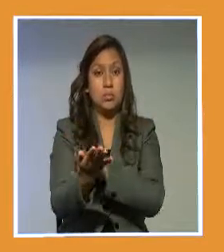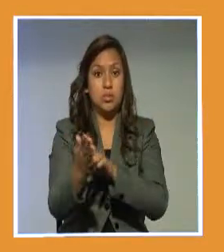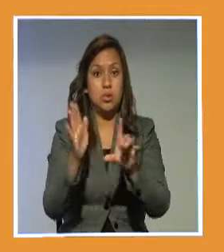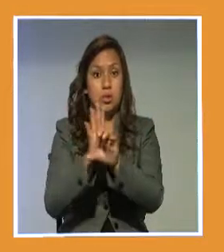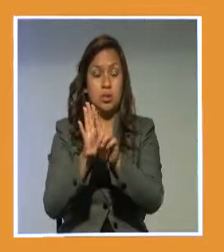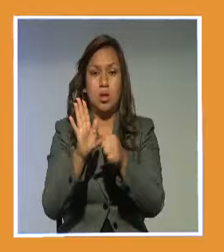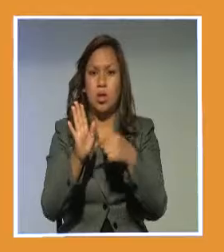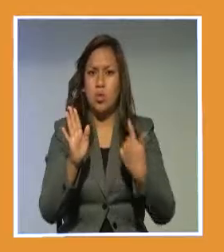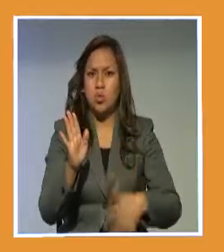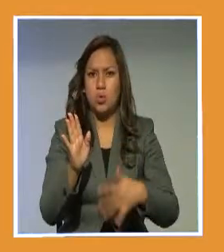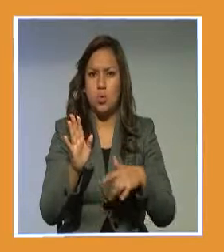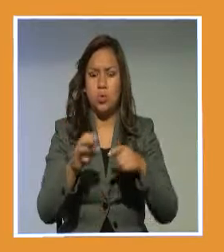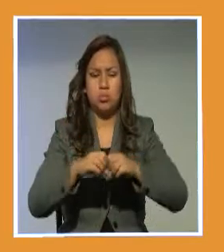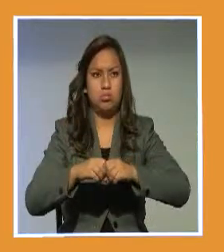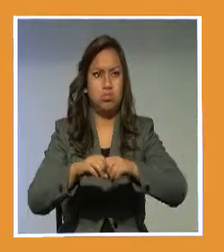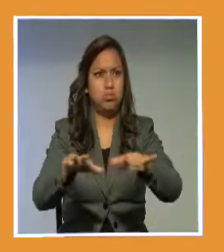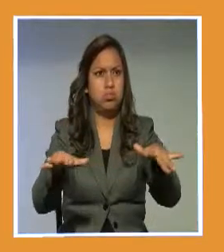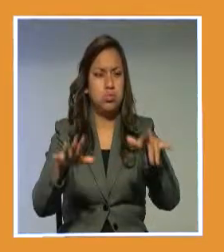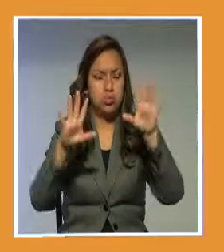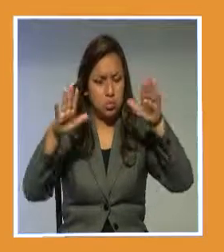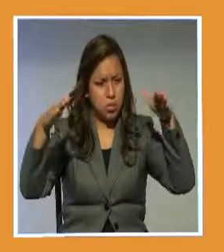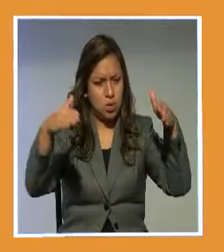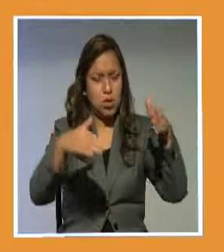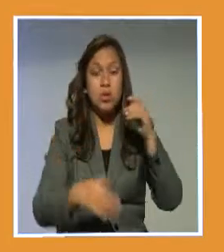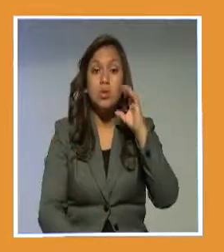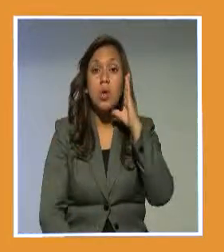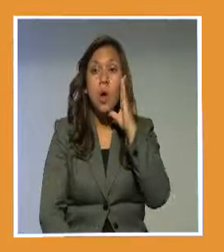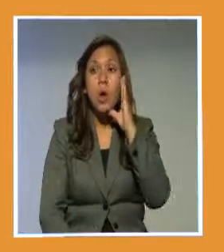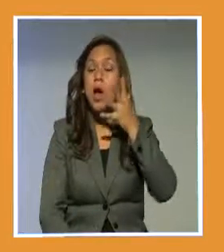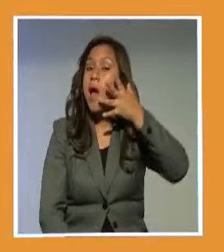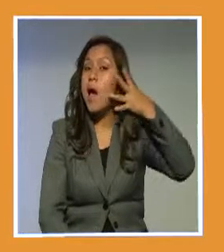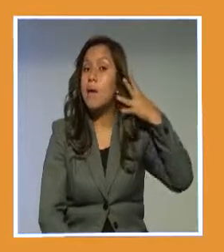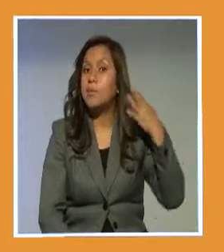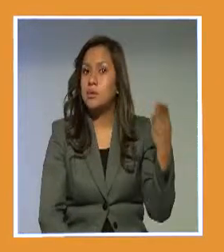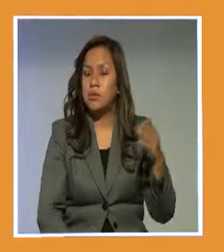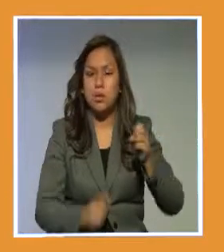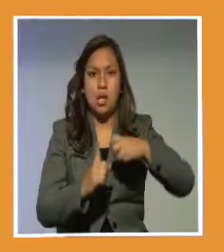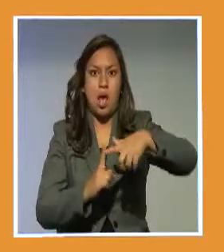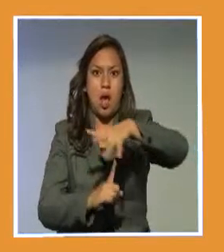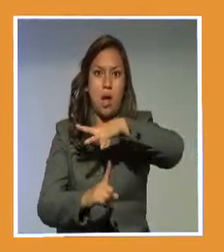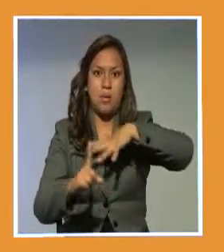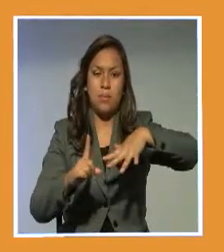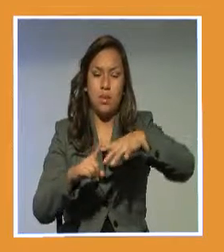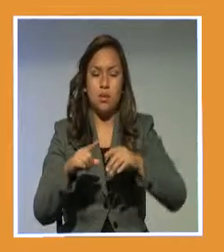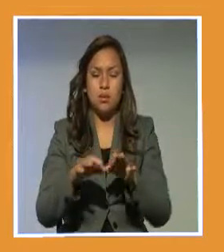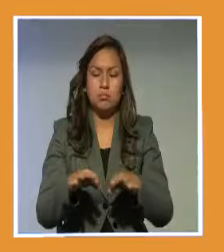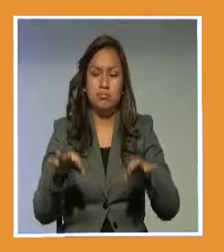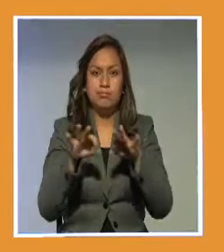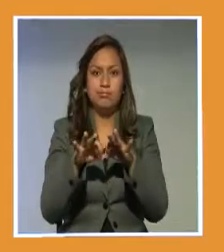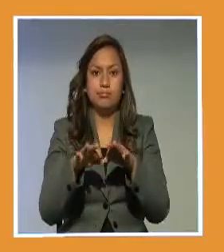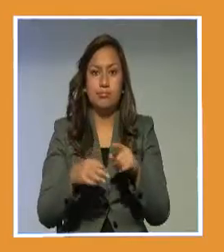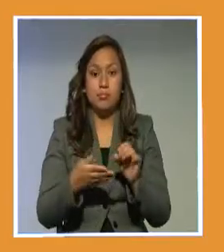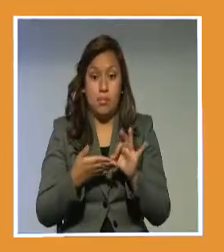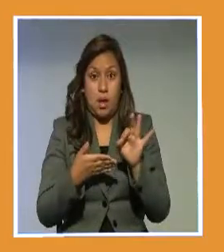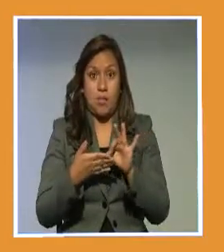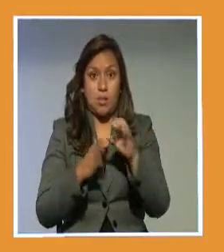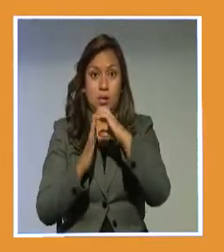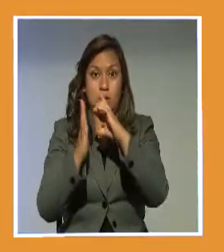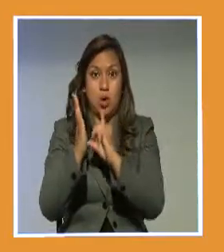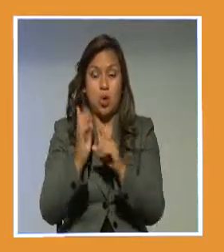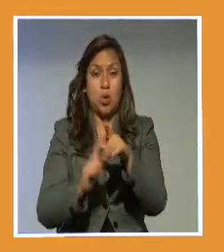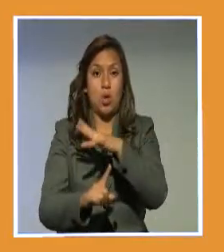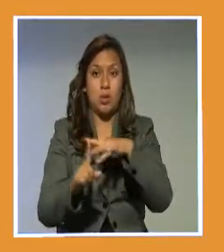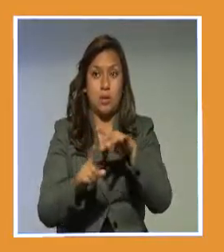ley, cuatro aspectos generales para la Amazonía, temas ambientales. Esto es fundamental, acabamos de aprobar también el Código Ambiental